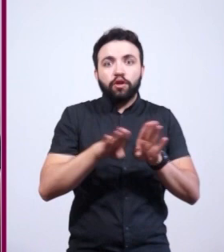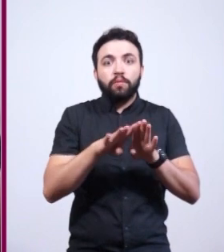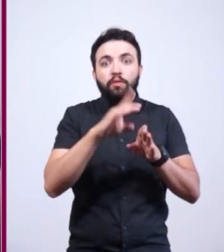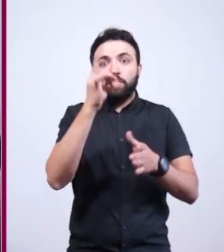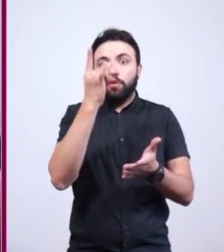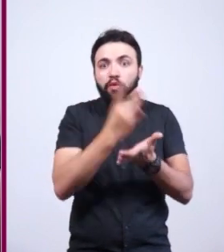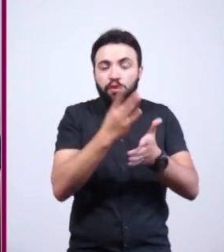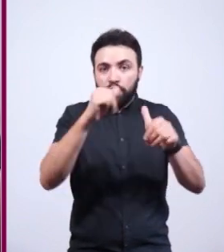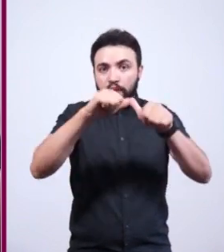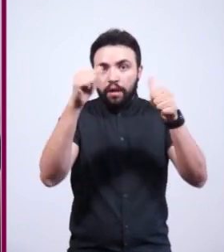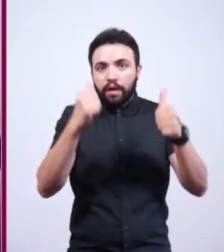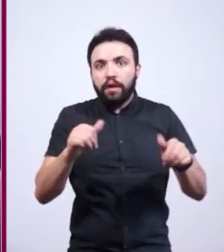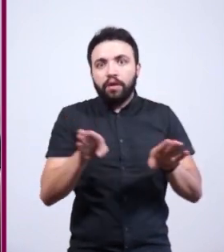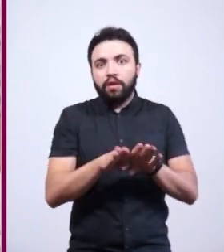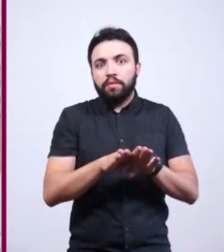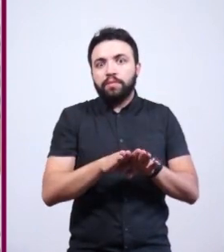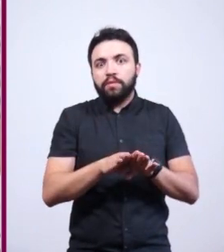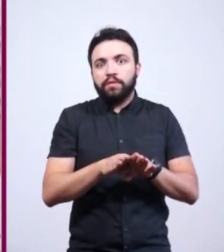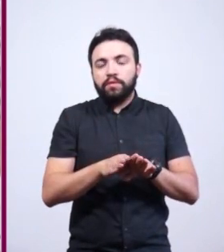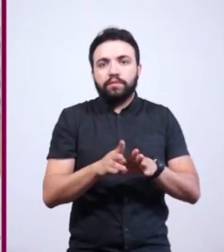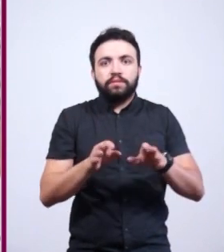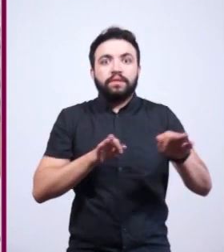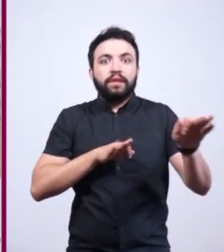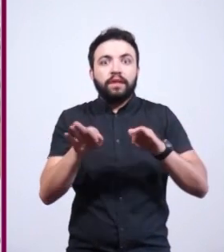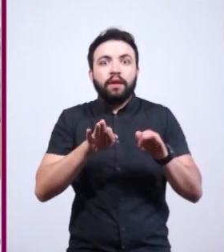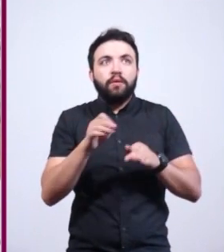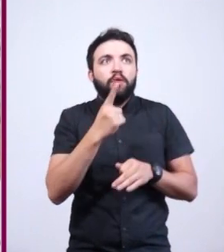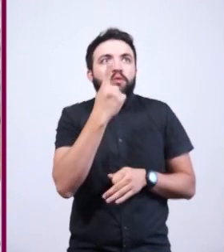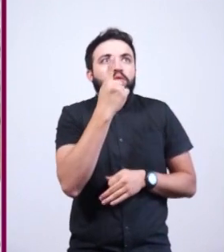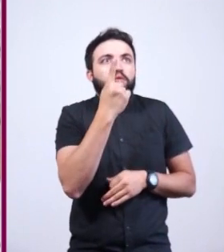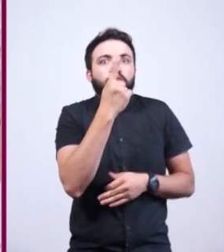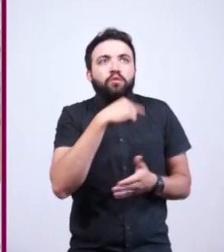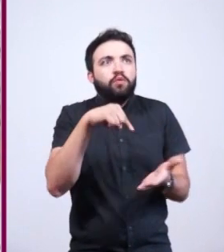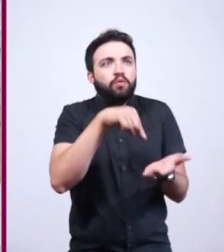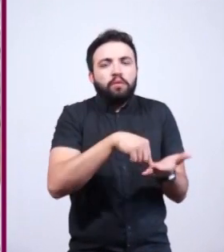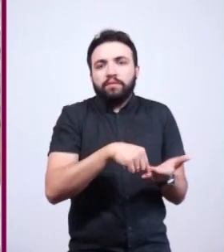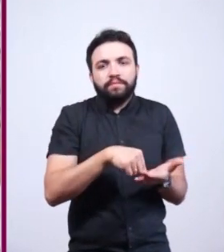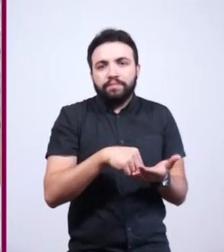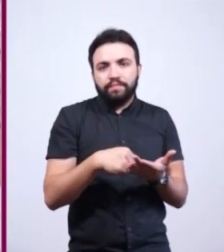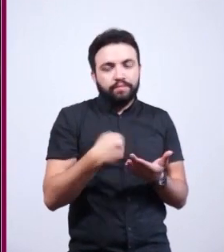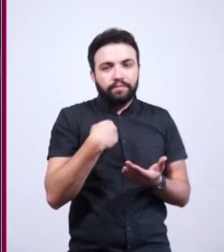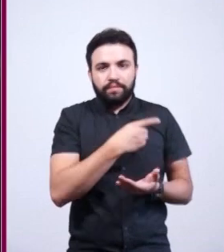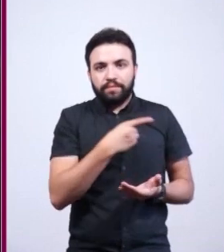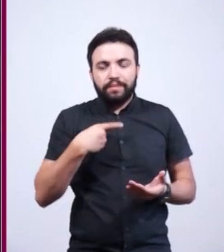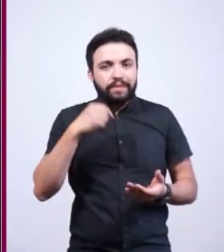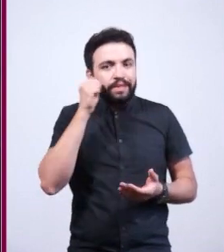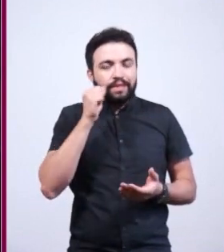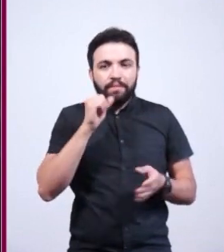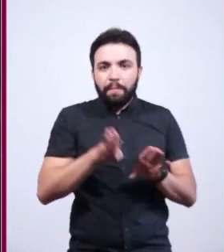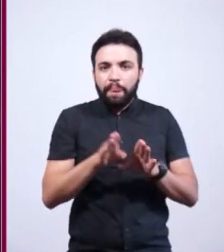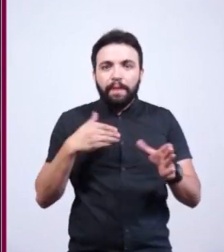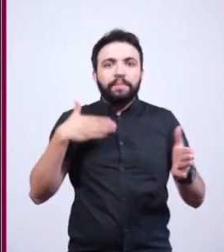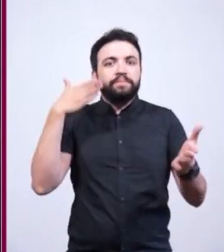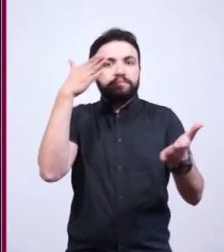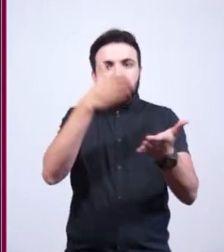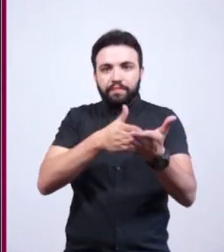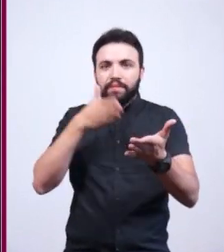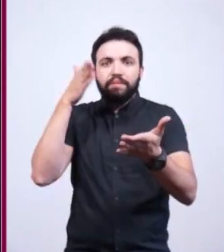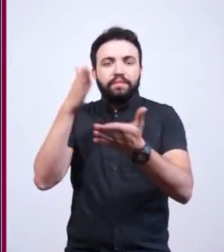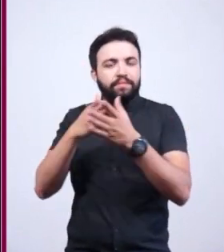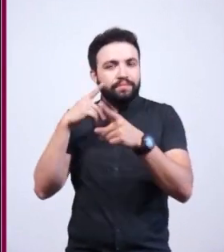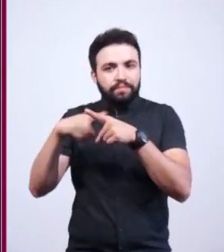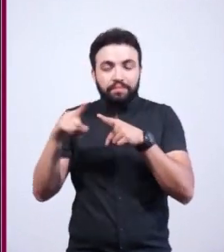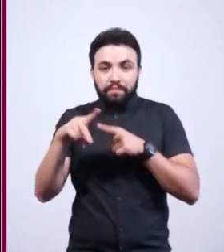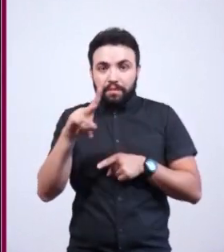base o que esté trabajando siempre en un estudio, ¿no? Entonces, podría denominarme que